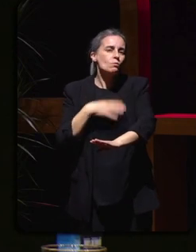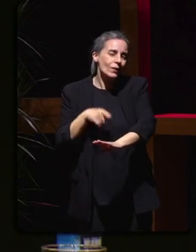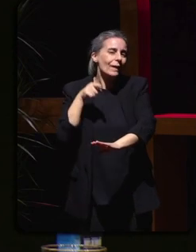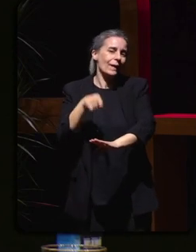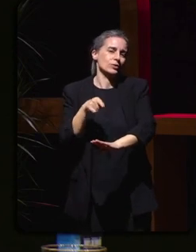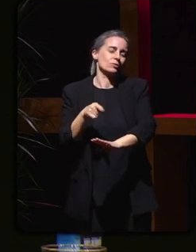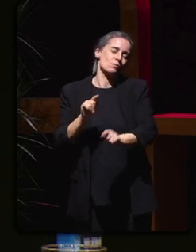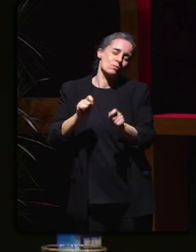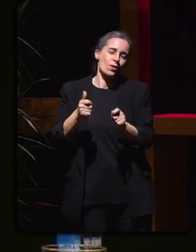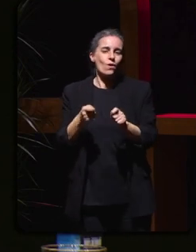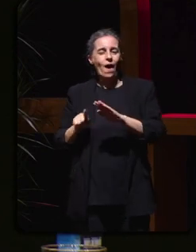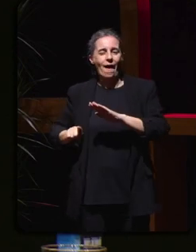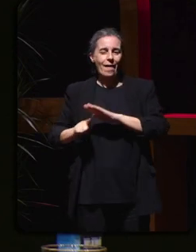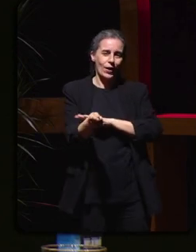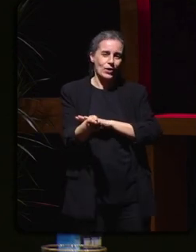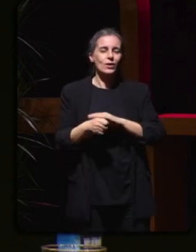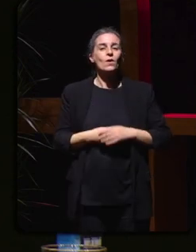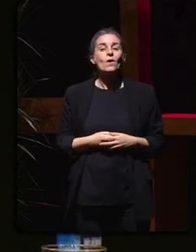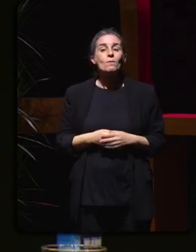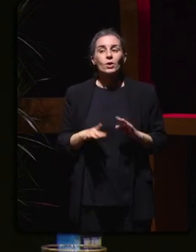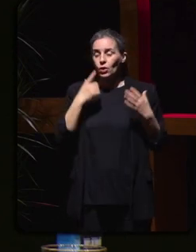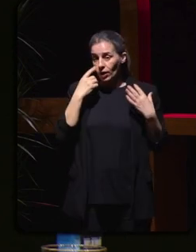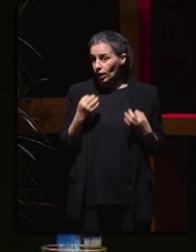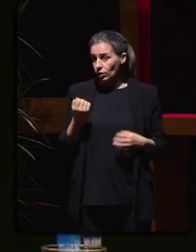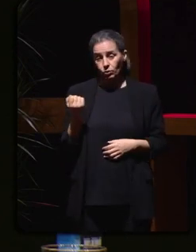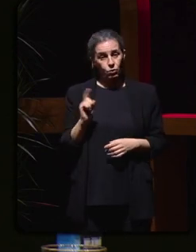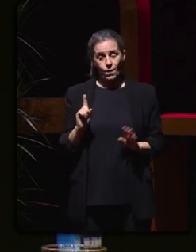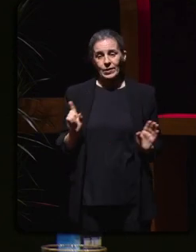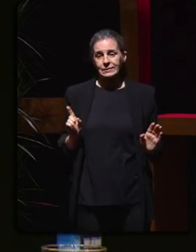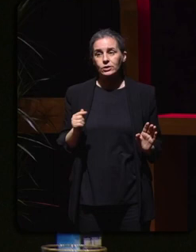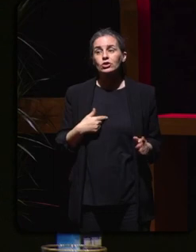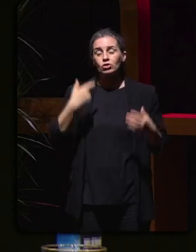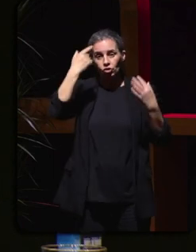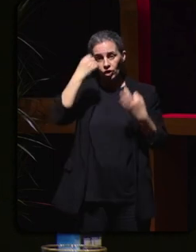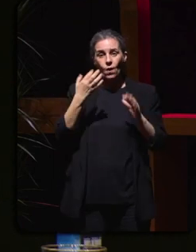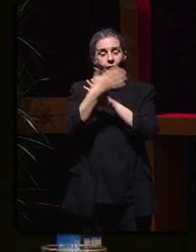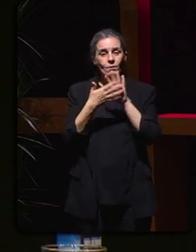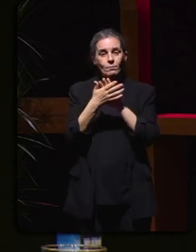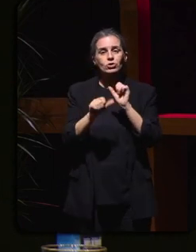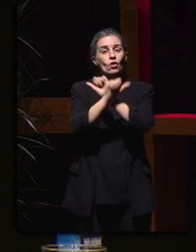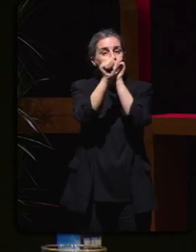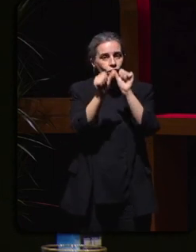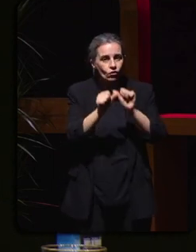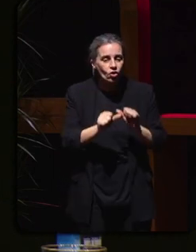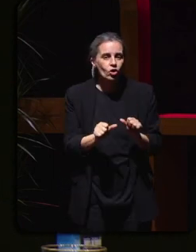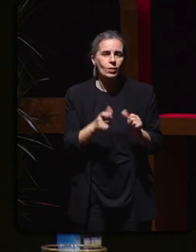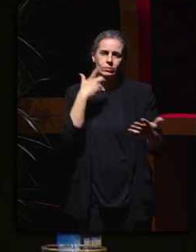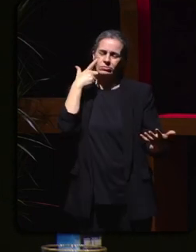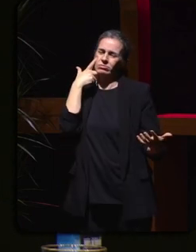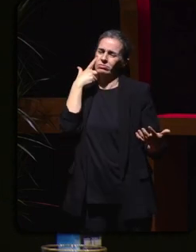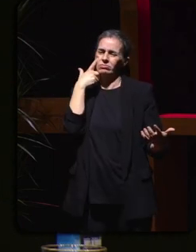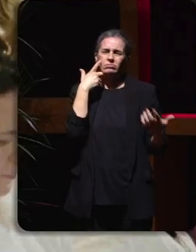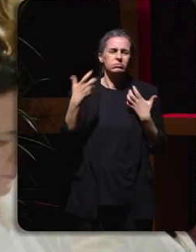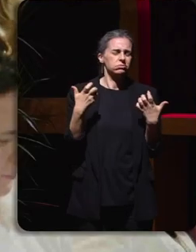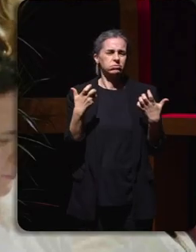en sentido irónico Pero no lo es sino porque yo creo que cuando hablamos de una manera en la que se nota o